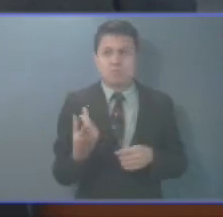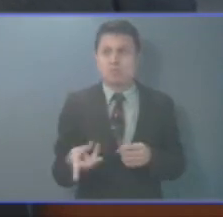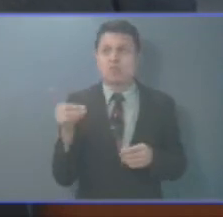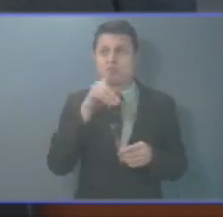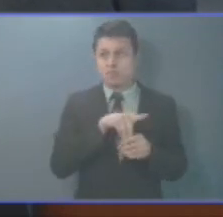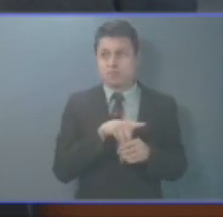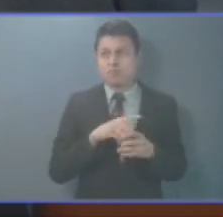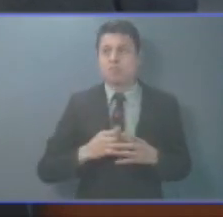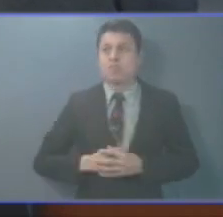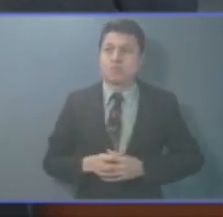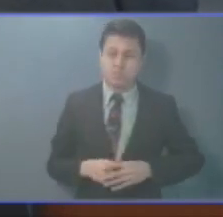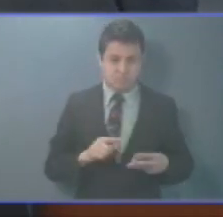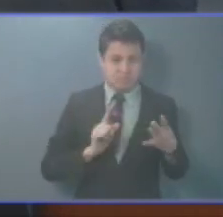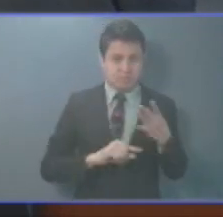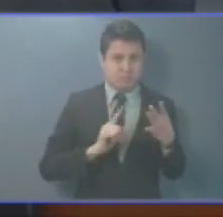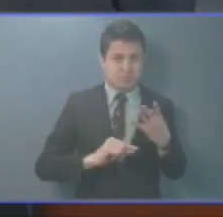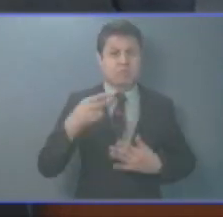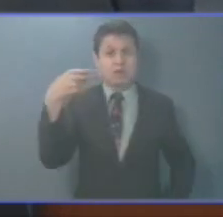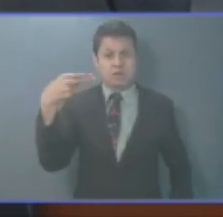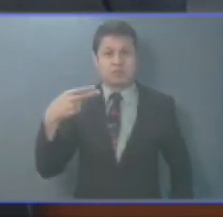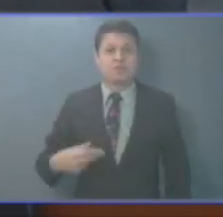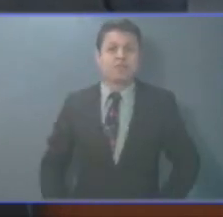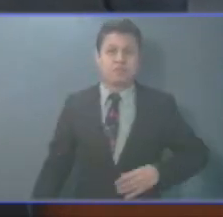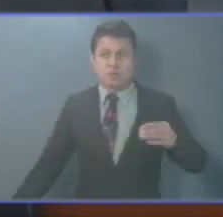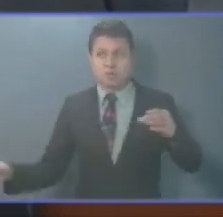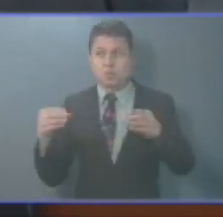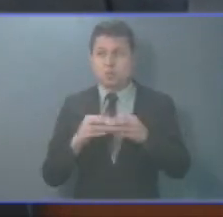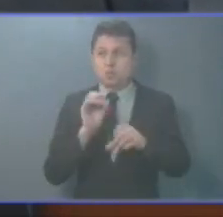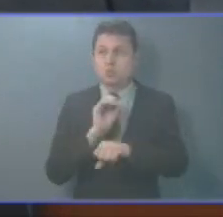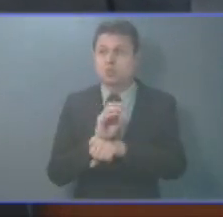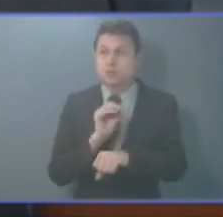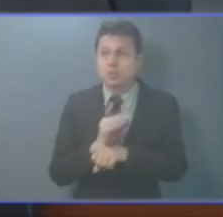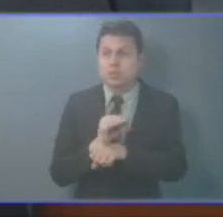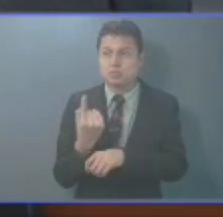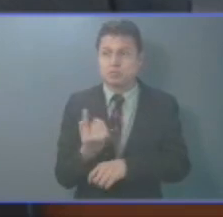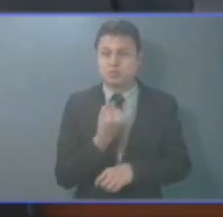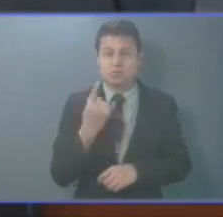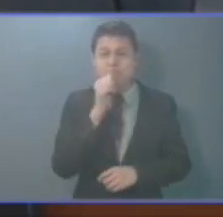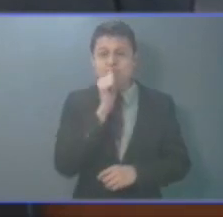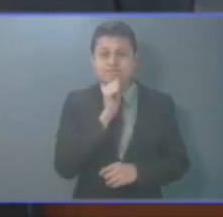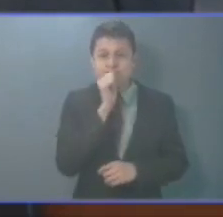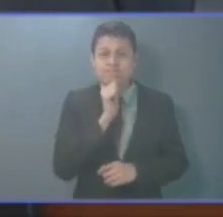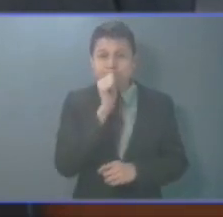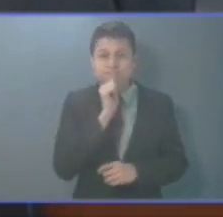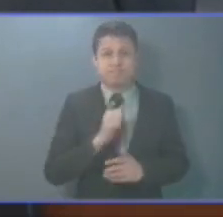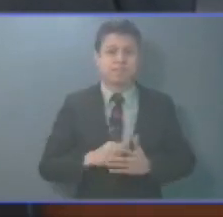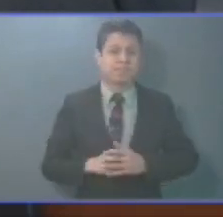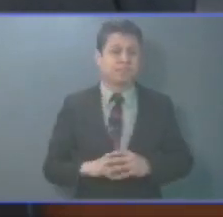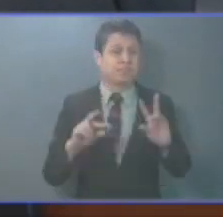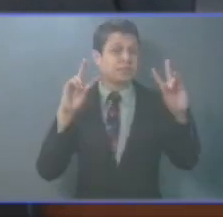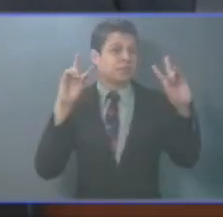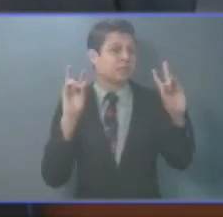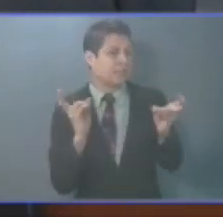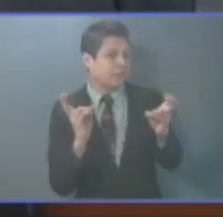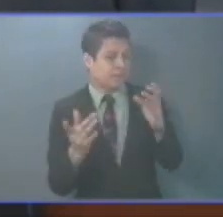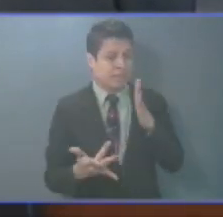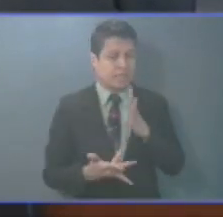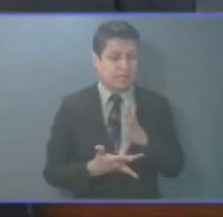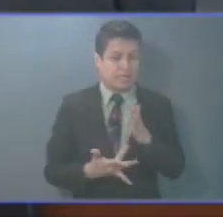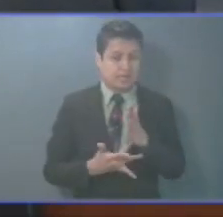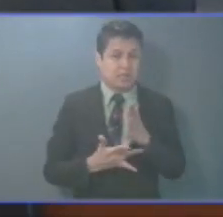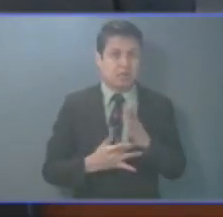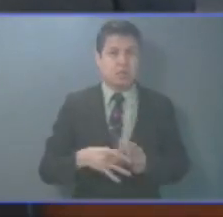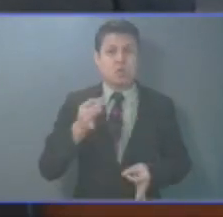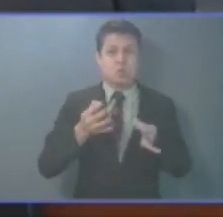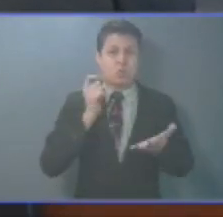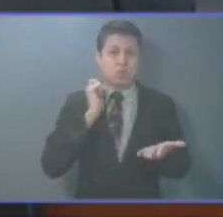discapacidad. H. Asesorar a las instituciones públicas y privadas en aspectos técnicos y